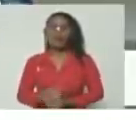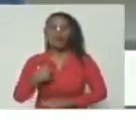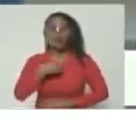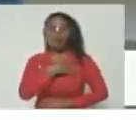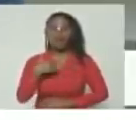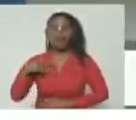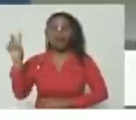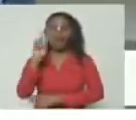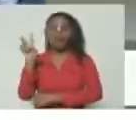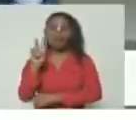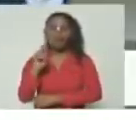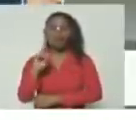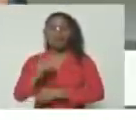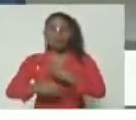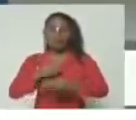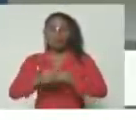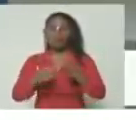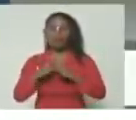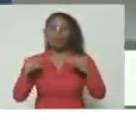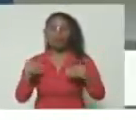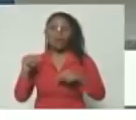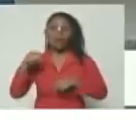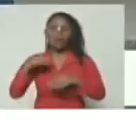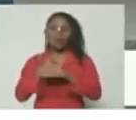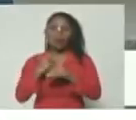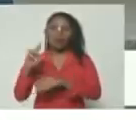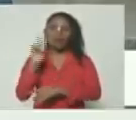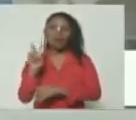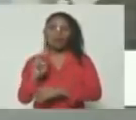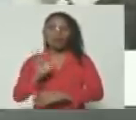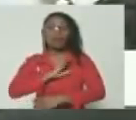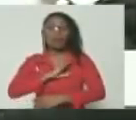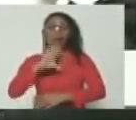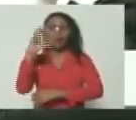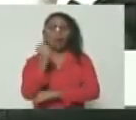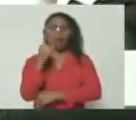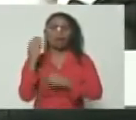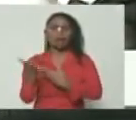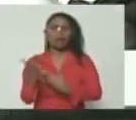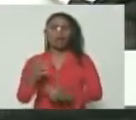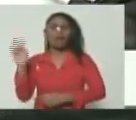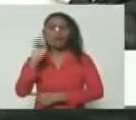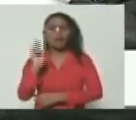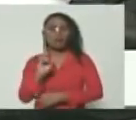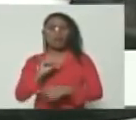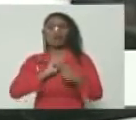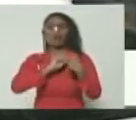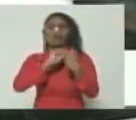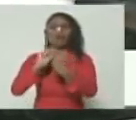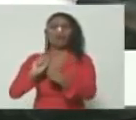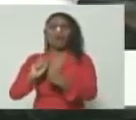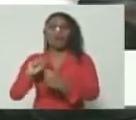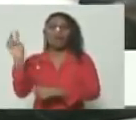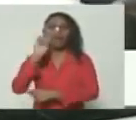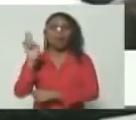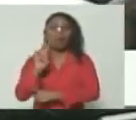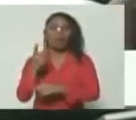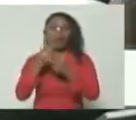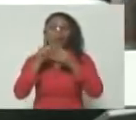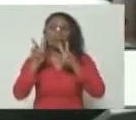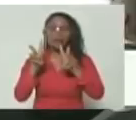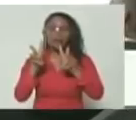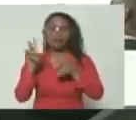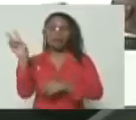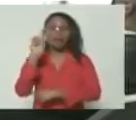que Venezuela fuera esto así, toda Venezuela, y tenemos que lograrlo. Una Venezuela de diálogo, una Venezuela de paz,